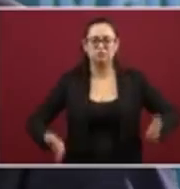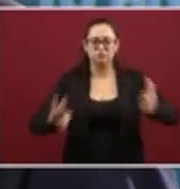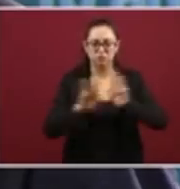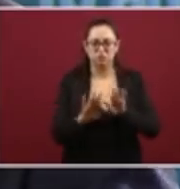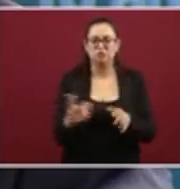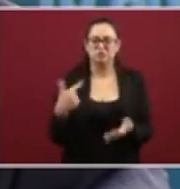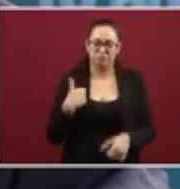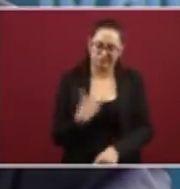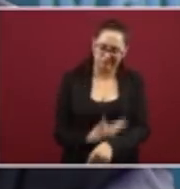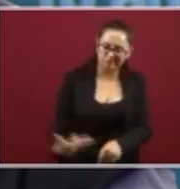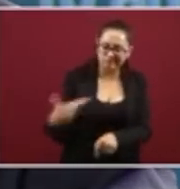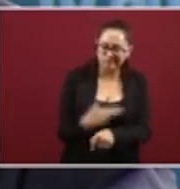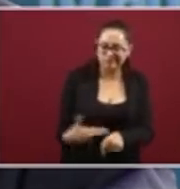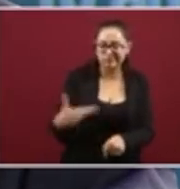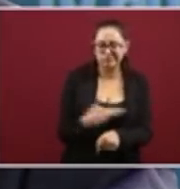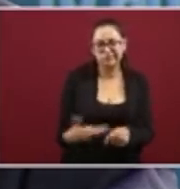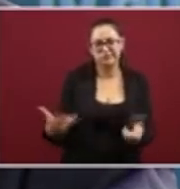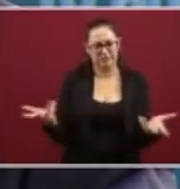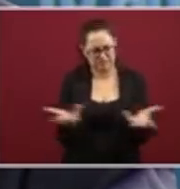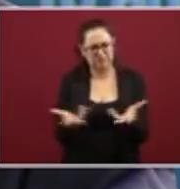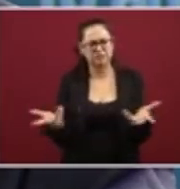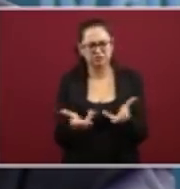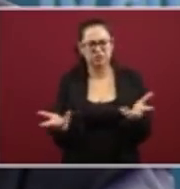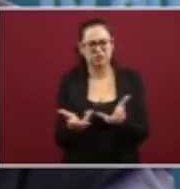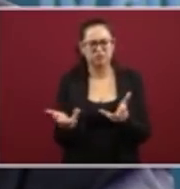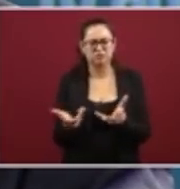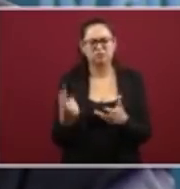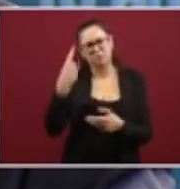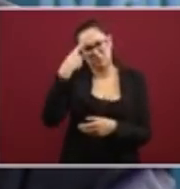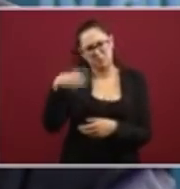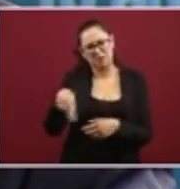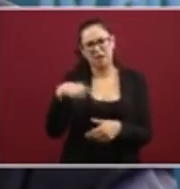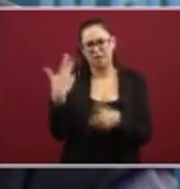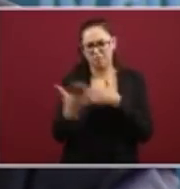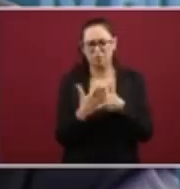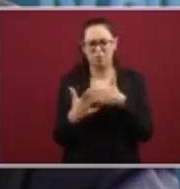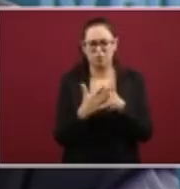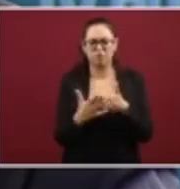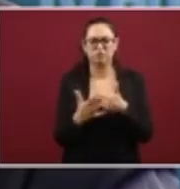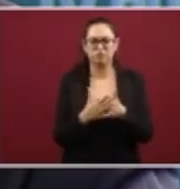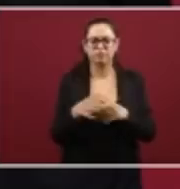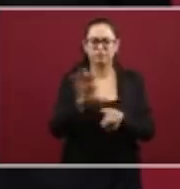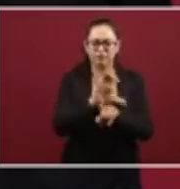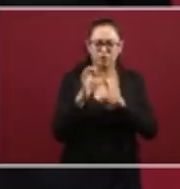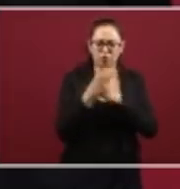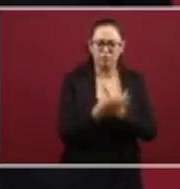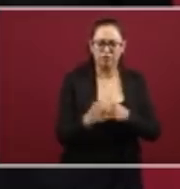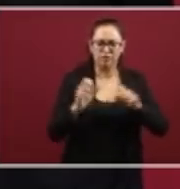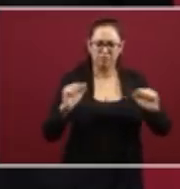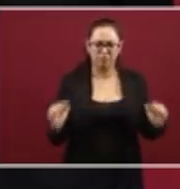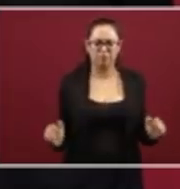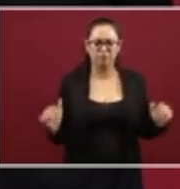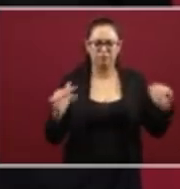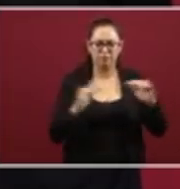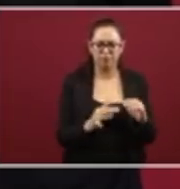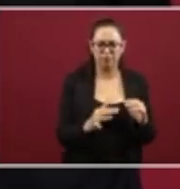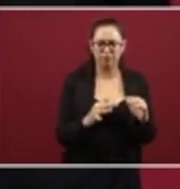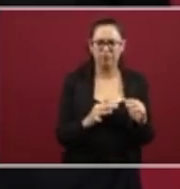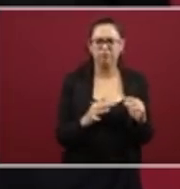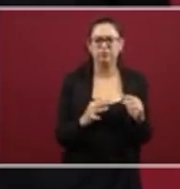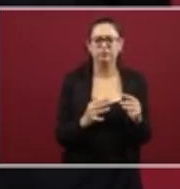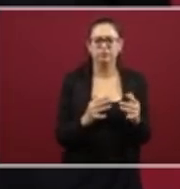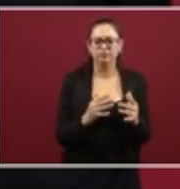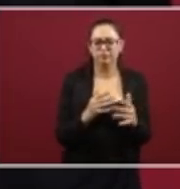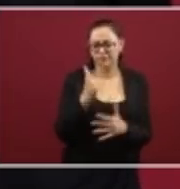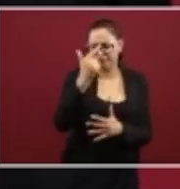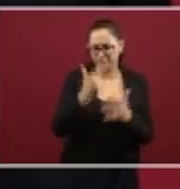confirmó que en mayo pasado la institución interpuso una denuncia penal ante la fiscalía general de la república por los hechos ocurridos en la